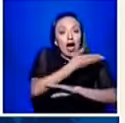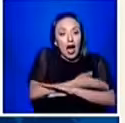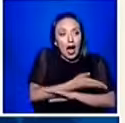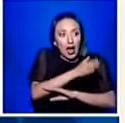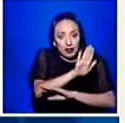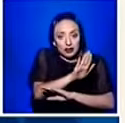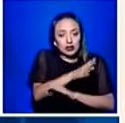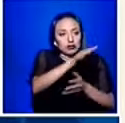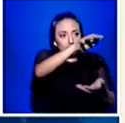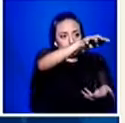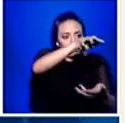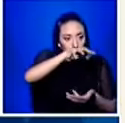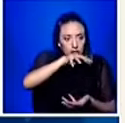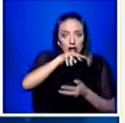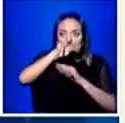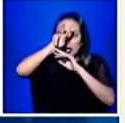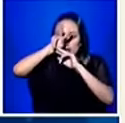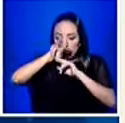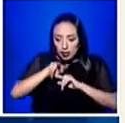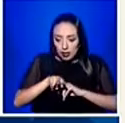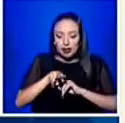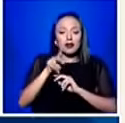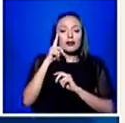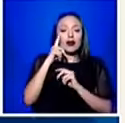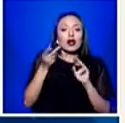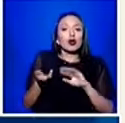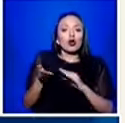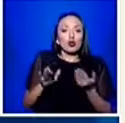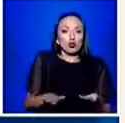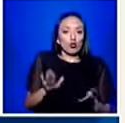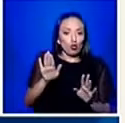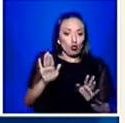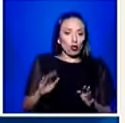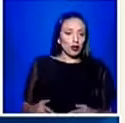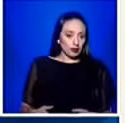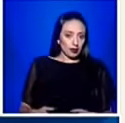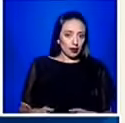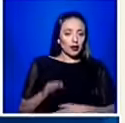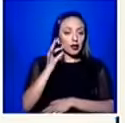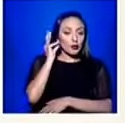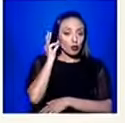etiquetadas y todo respecto del fallecimiento, el asesinato, en este caso femicidio de la